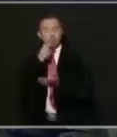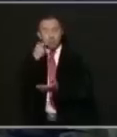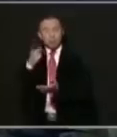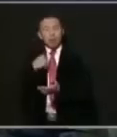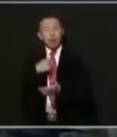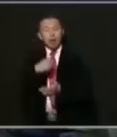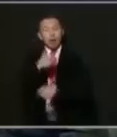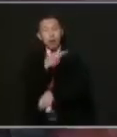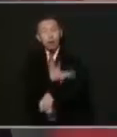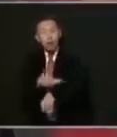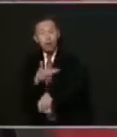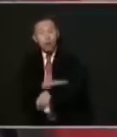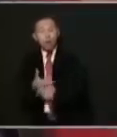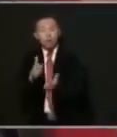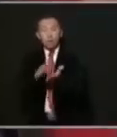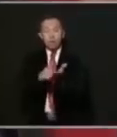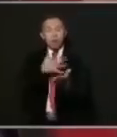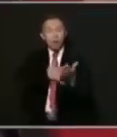pérdida de tiempo.